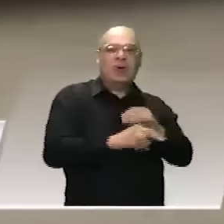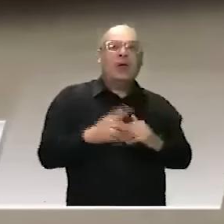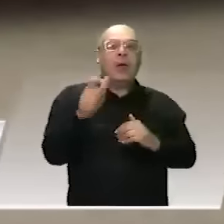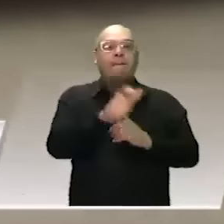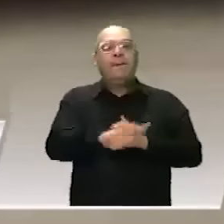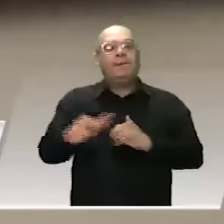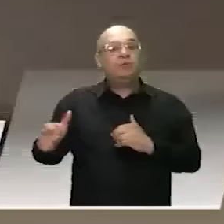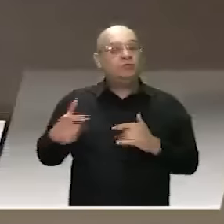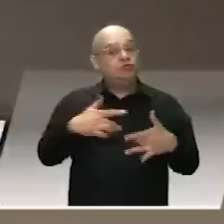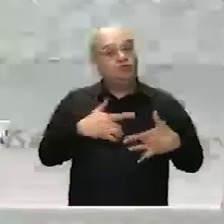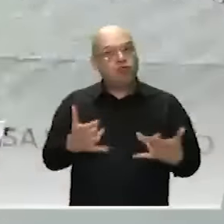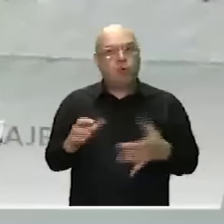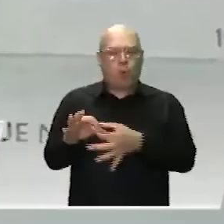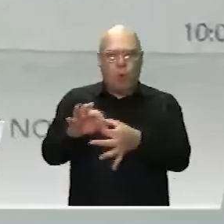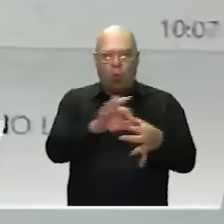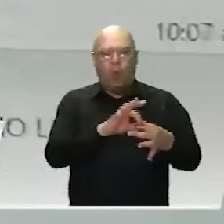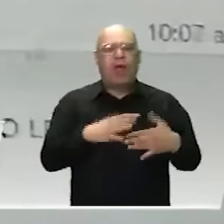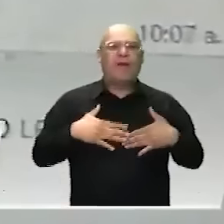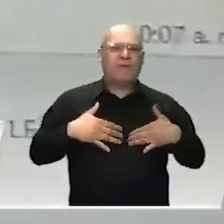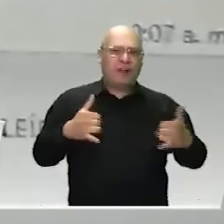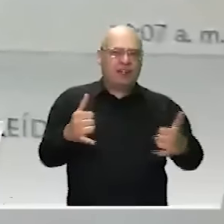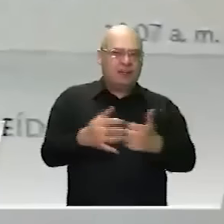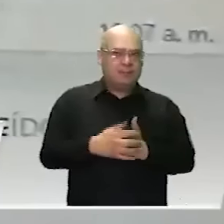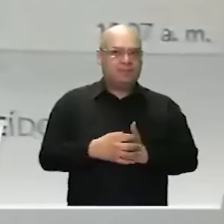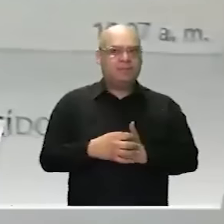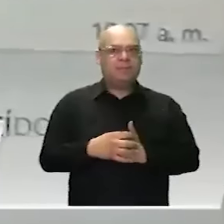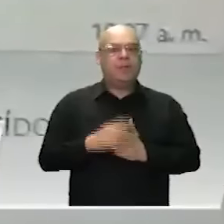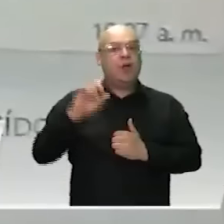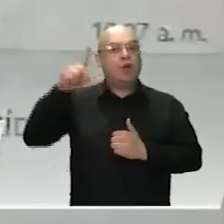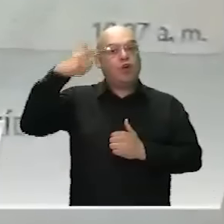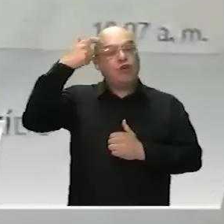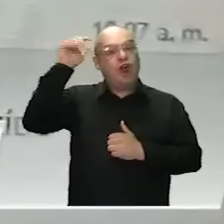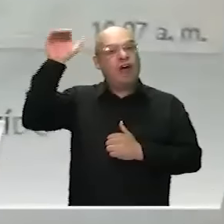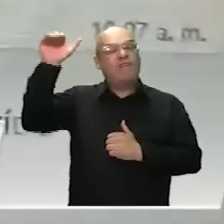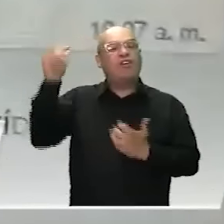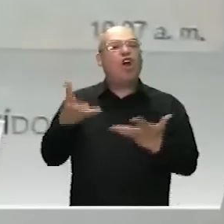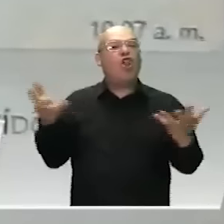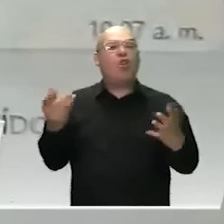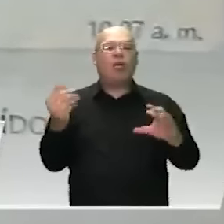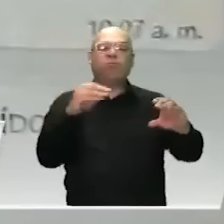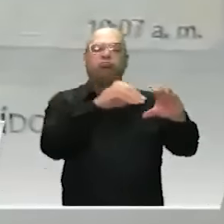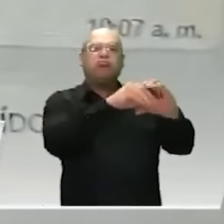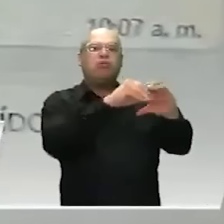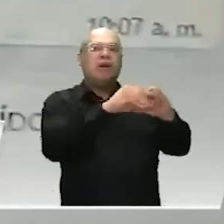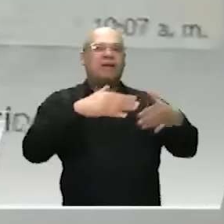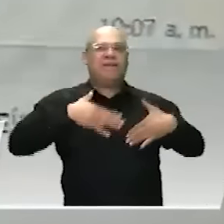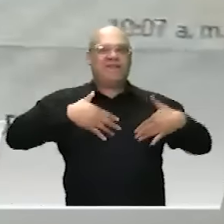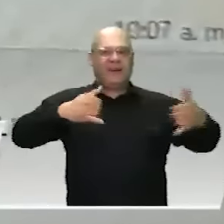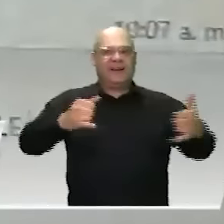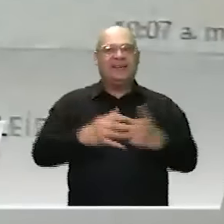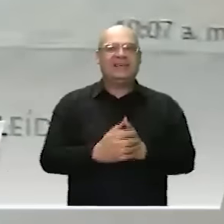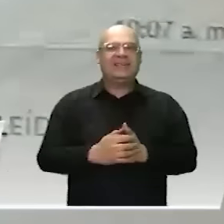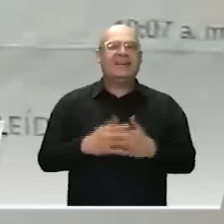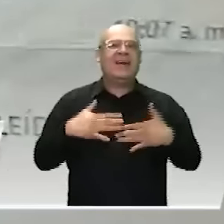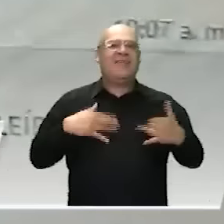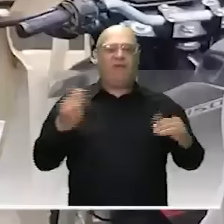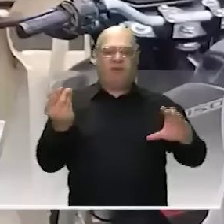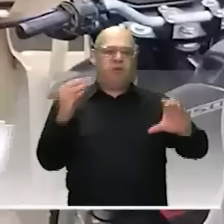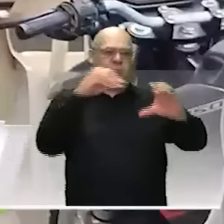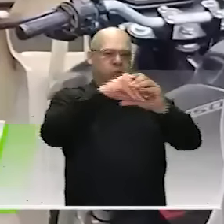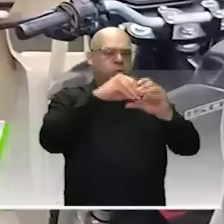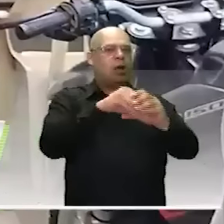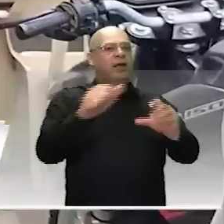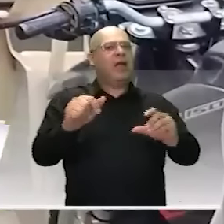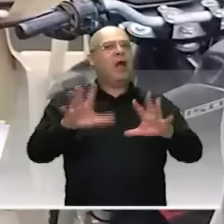su unión y felicidad. Y el gobernador Yoluz Verde, ¿dónde hacer el aporte a la vaca? ¡Qué felicidad! Ya estoy lista para entregar el apoyo para que Urabá avance.